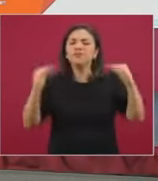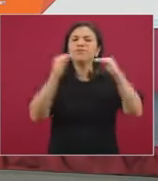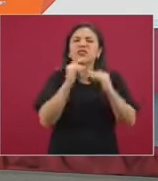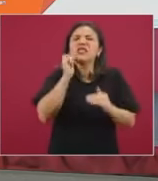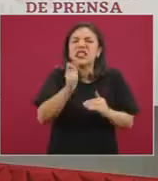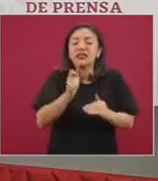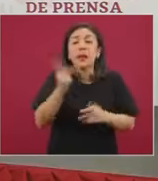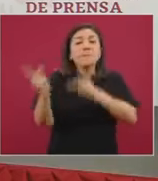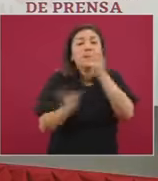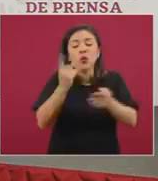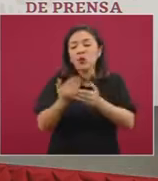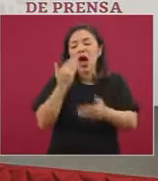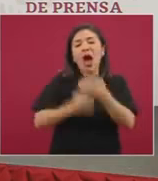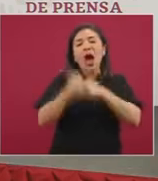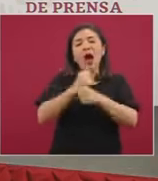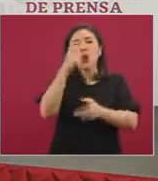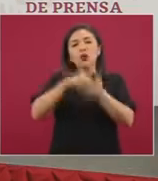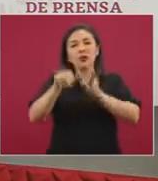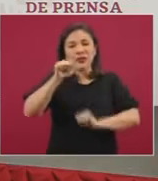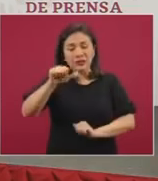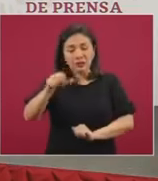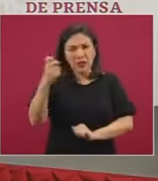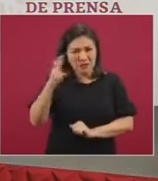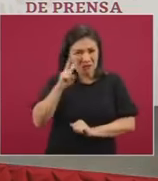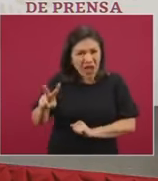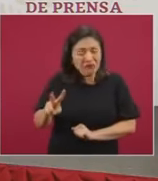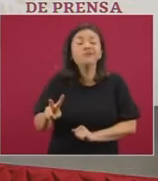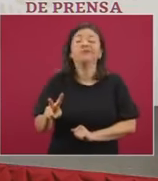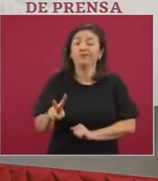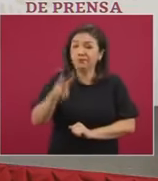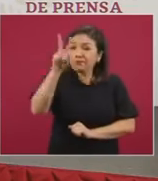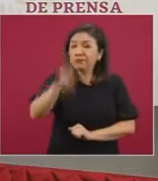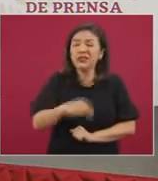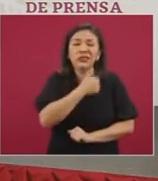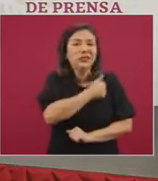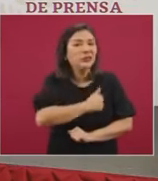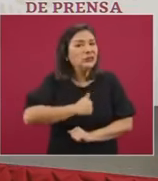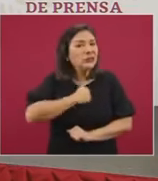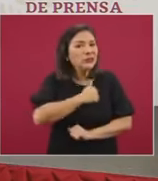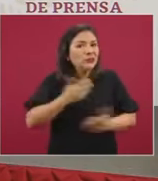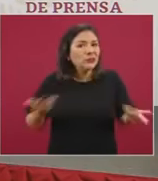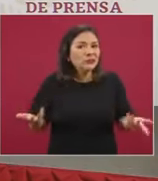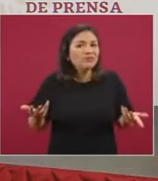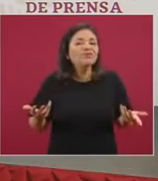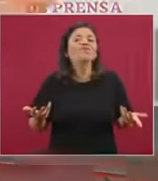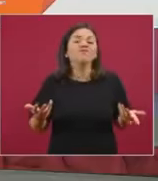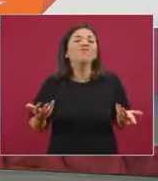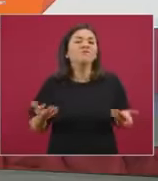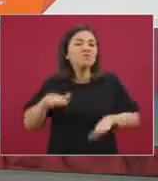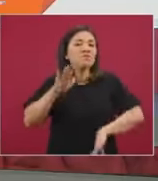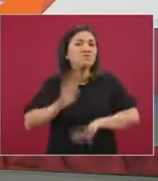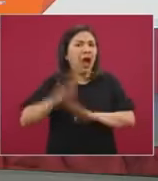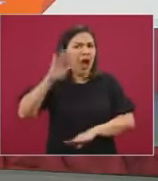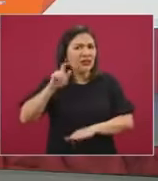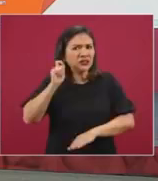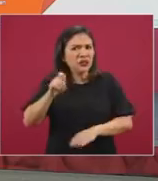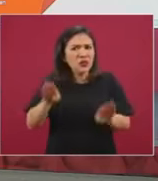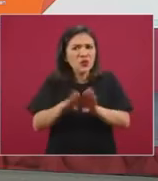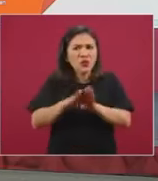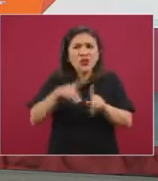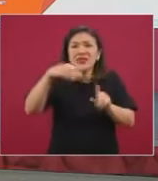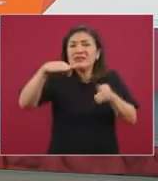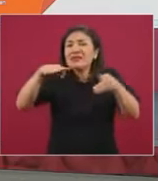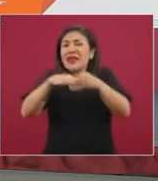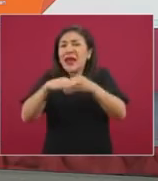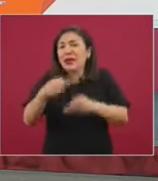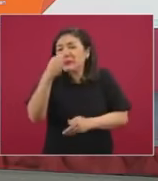del 2016 y refleja un dato que es realmente lamentable, que casi la mitad de las mujeres que